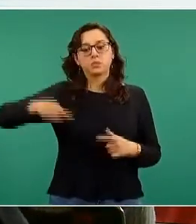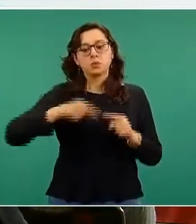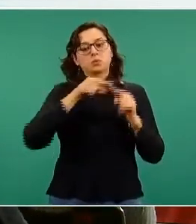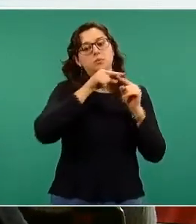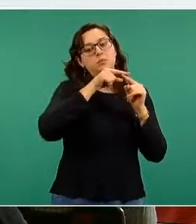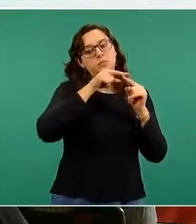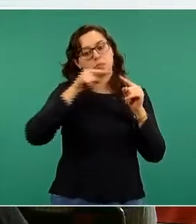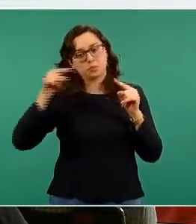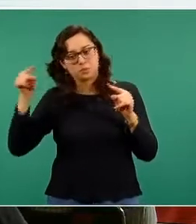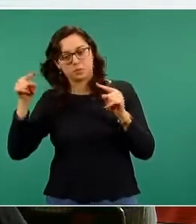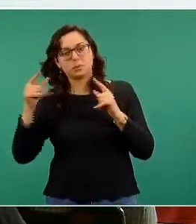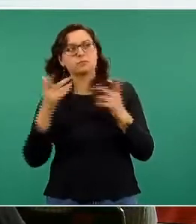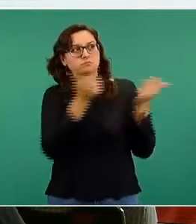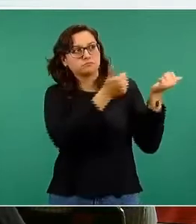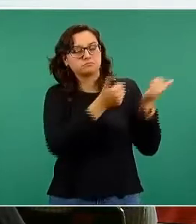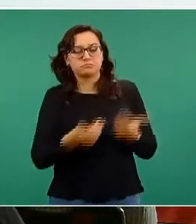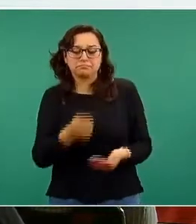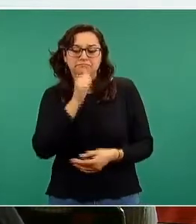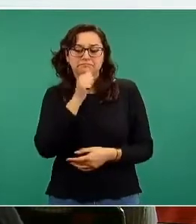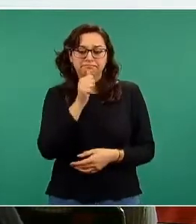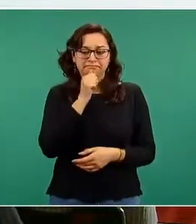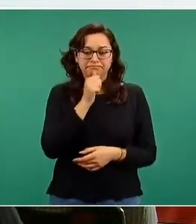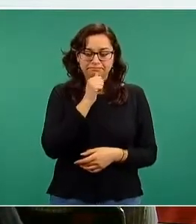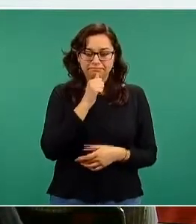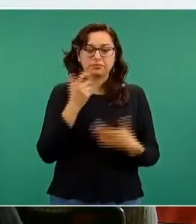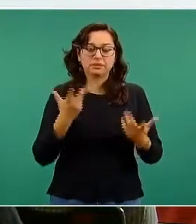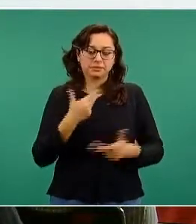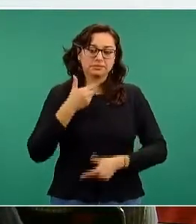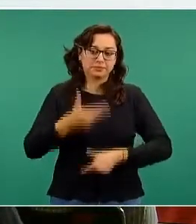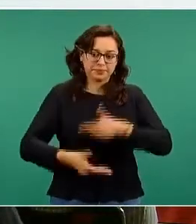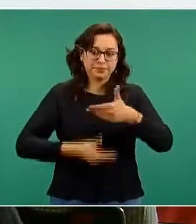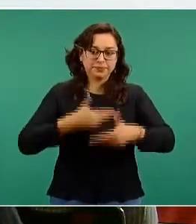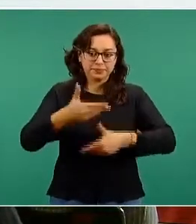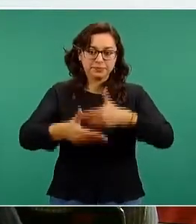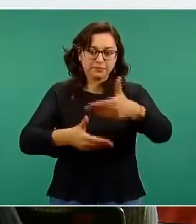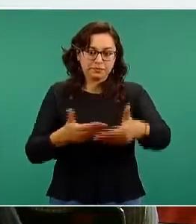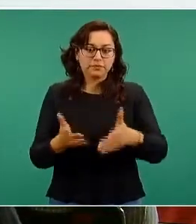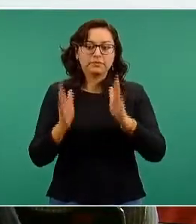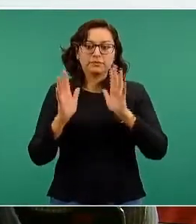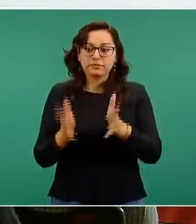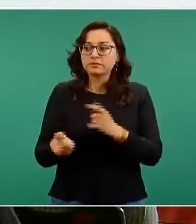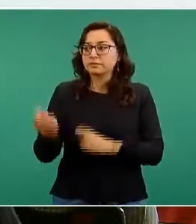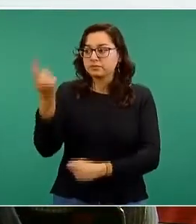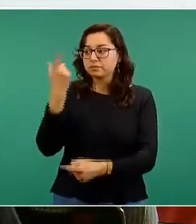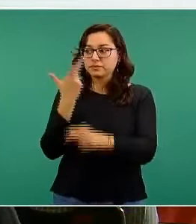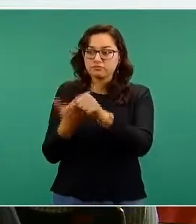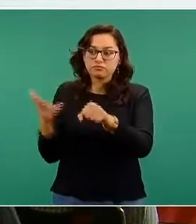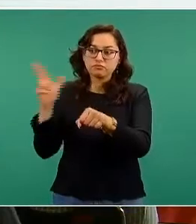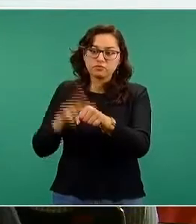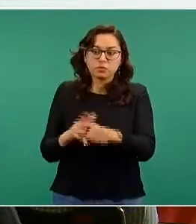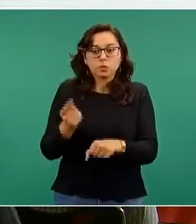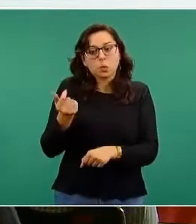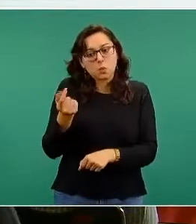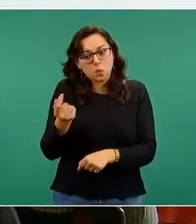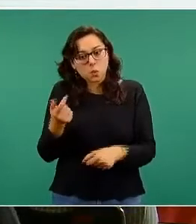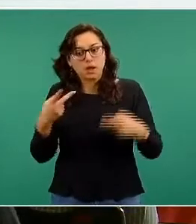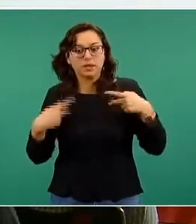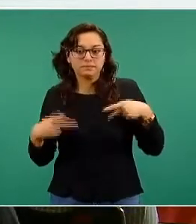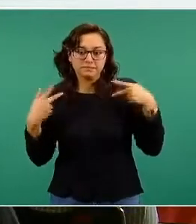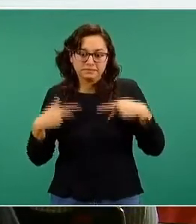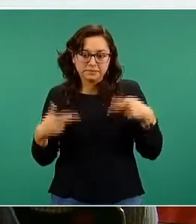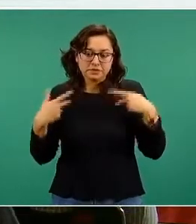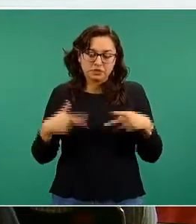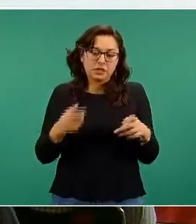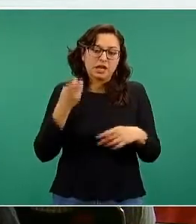hace más lenta, por lo que acabo de comentar y hemos comentado todos estos días, son ya unidades de salud menos pobladas, tienen menos trabajadores